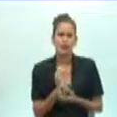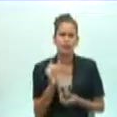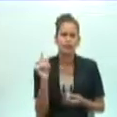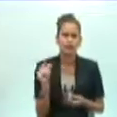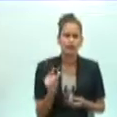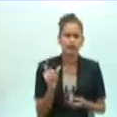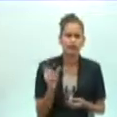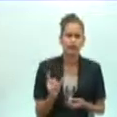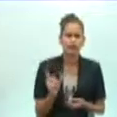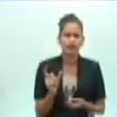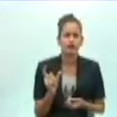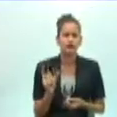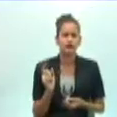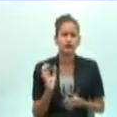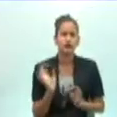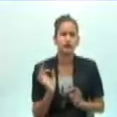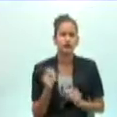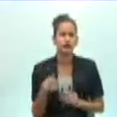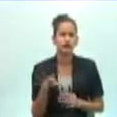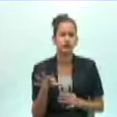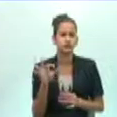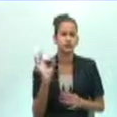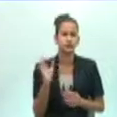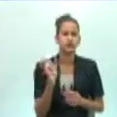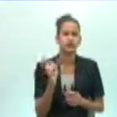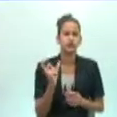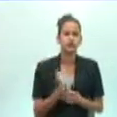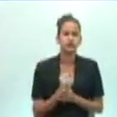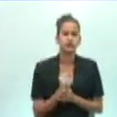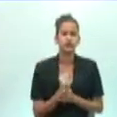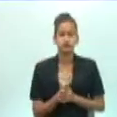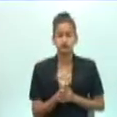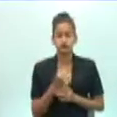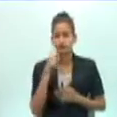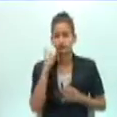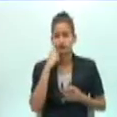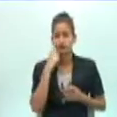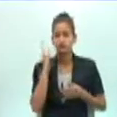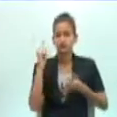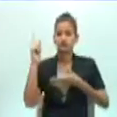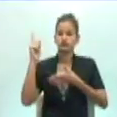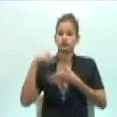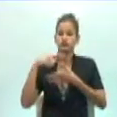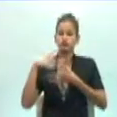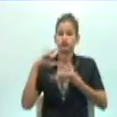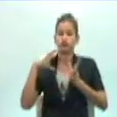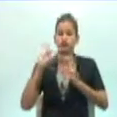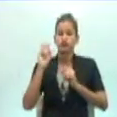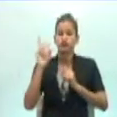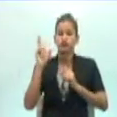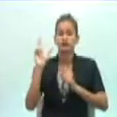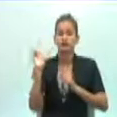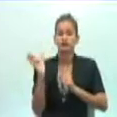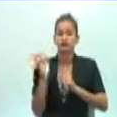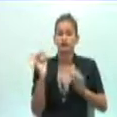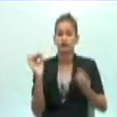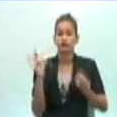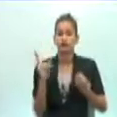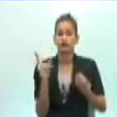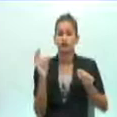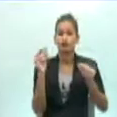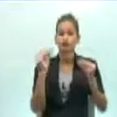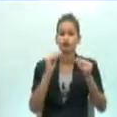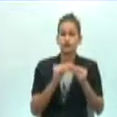haber extraído del texto. Forma verbal compuesta, una forma verbal compuesta que aparece en el mismo